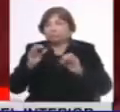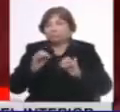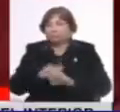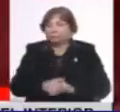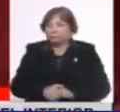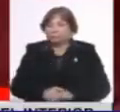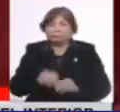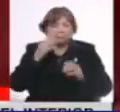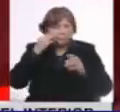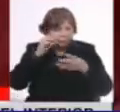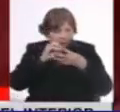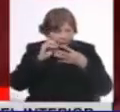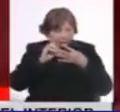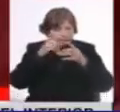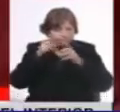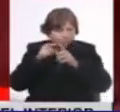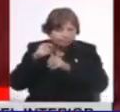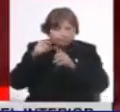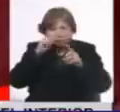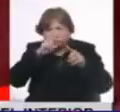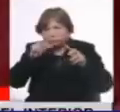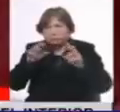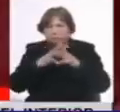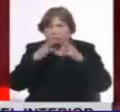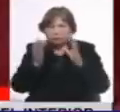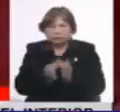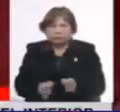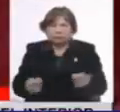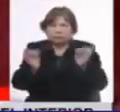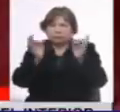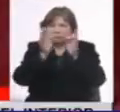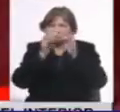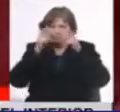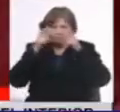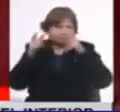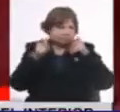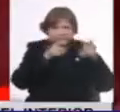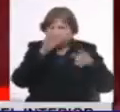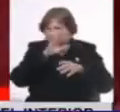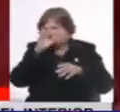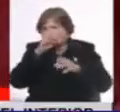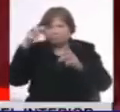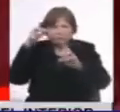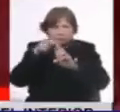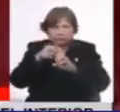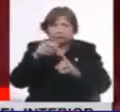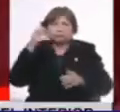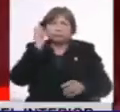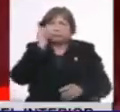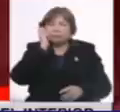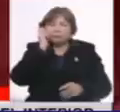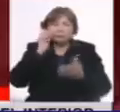anteriormente se han hecho operativos muy importantes. Se han incautado